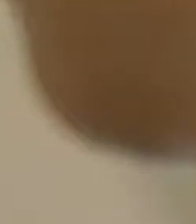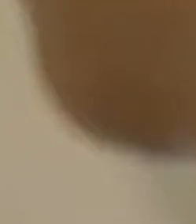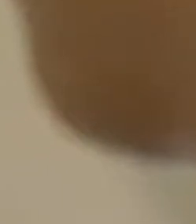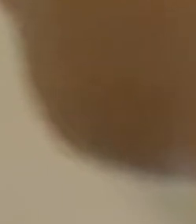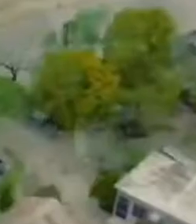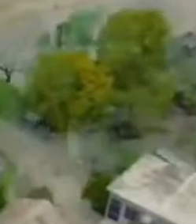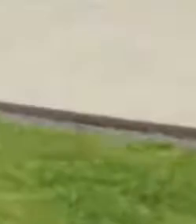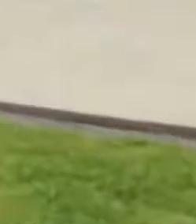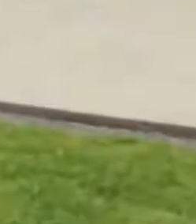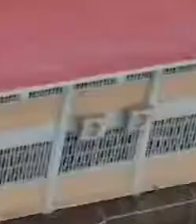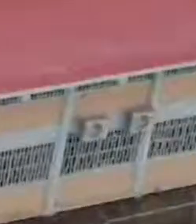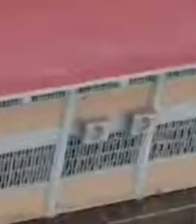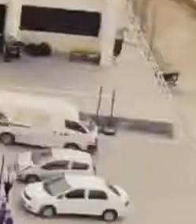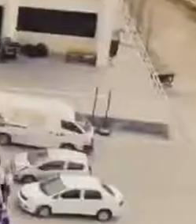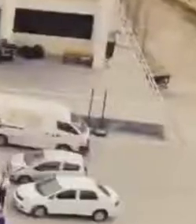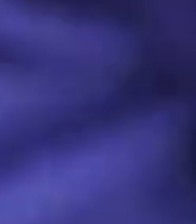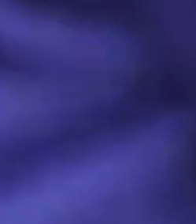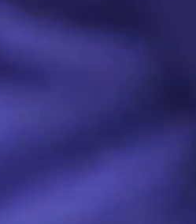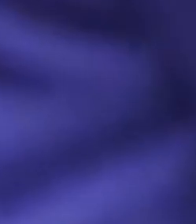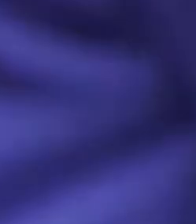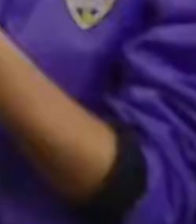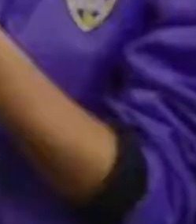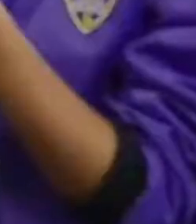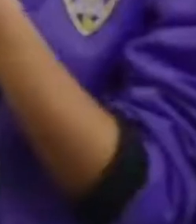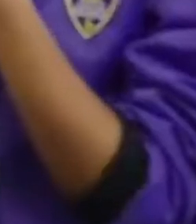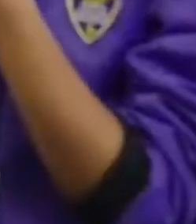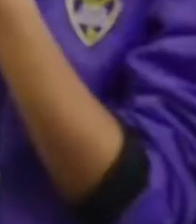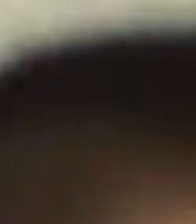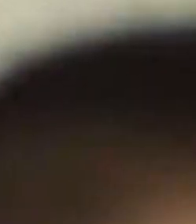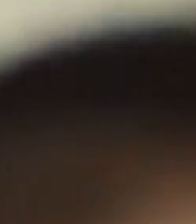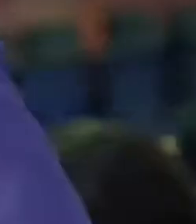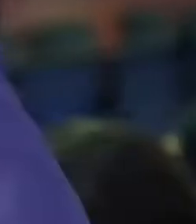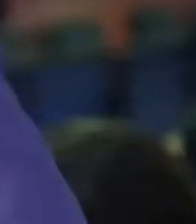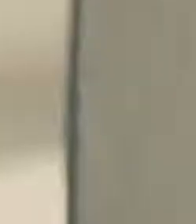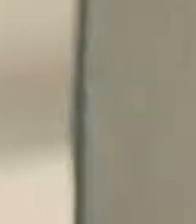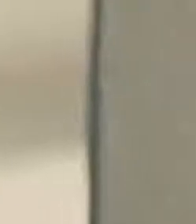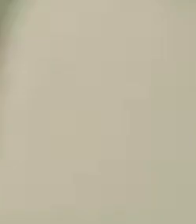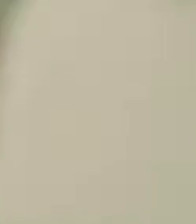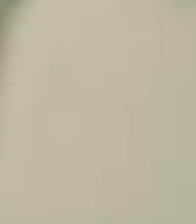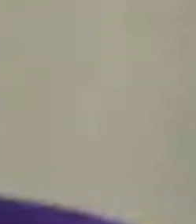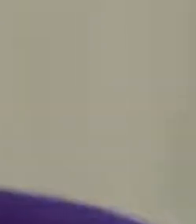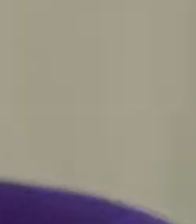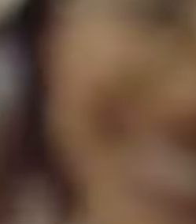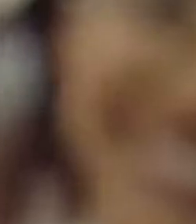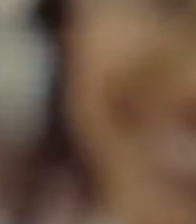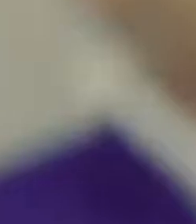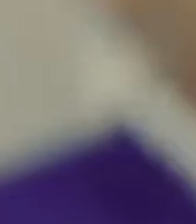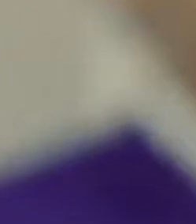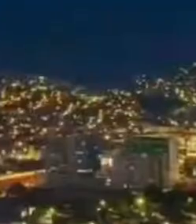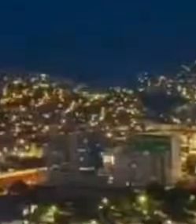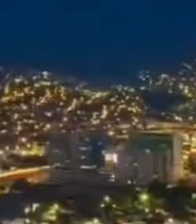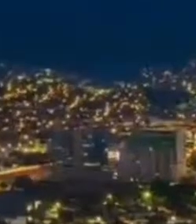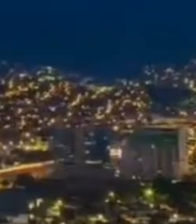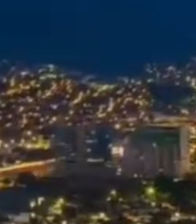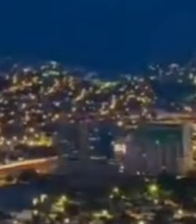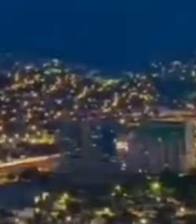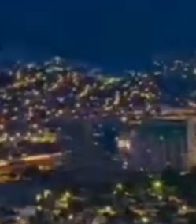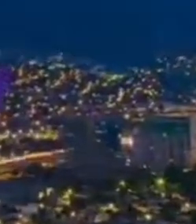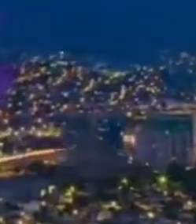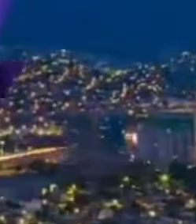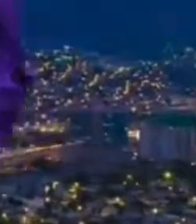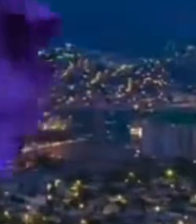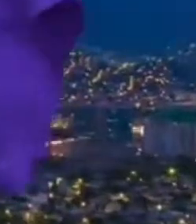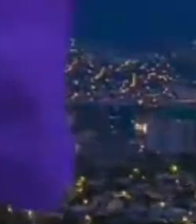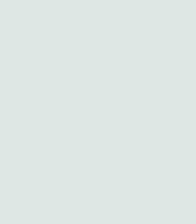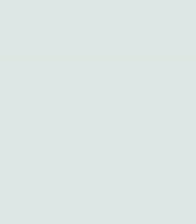de alta calidad, prepas militarizadas, uniformes y alimentos gratuitos para más de 3.500 jóvenes. Esta es